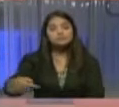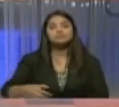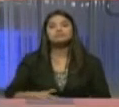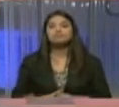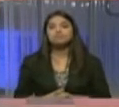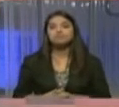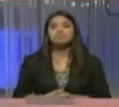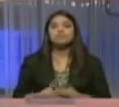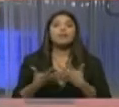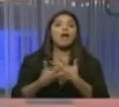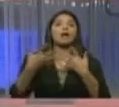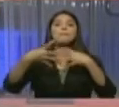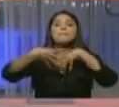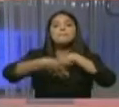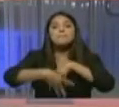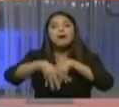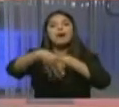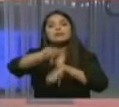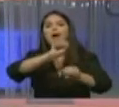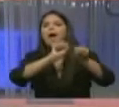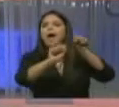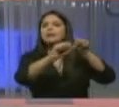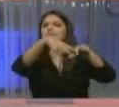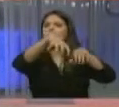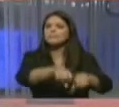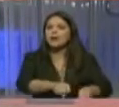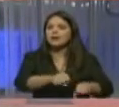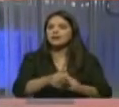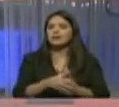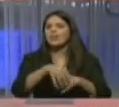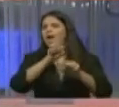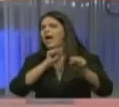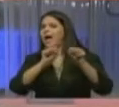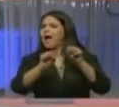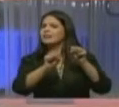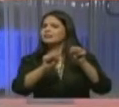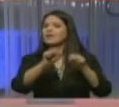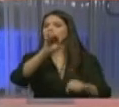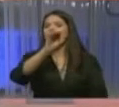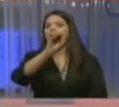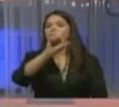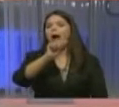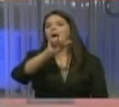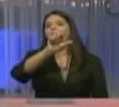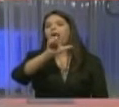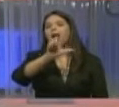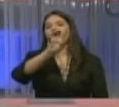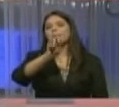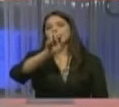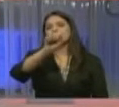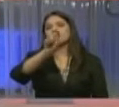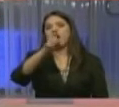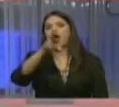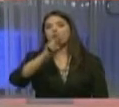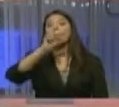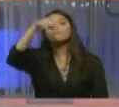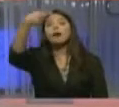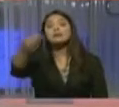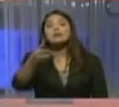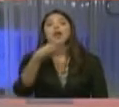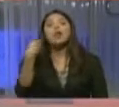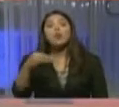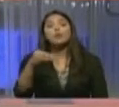la gran marcha antiimperialista, anti-almagrista. Mañana la juventud venezolana